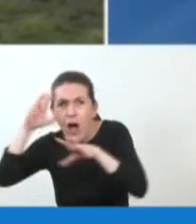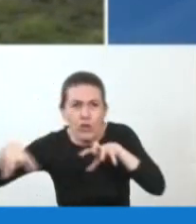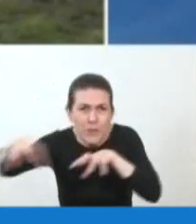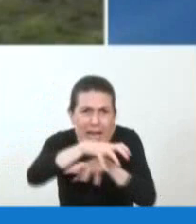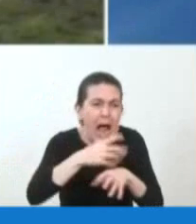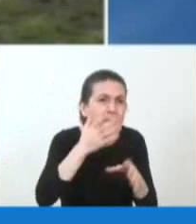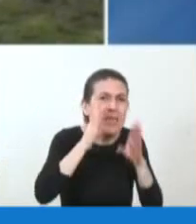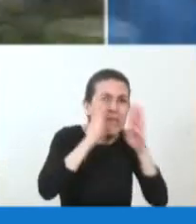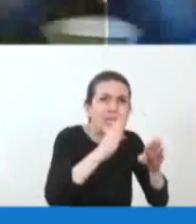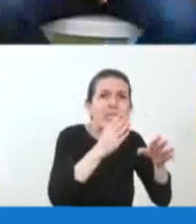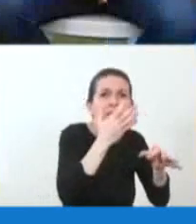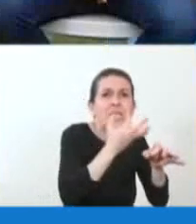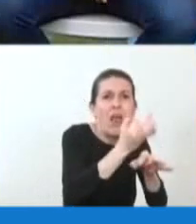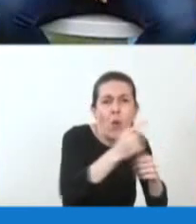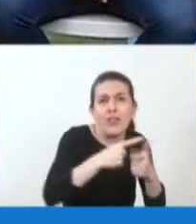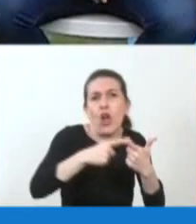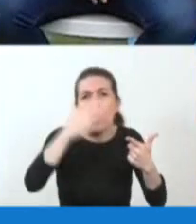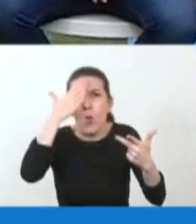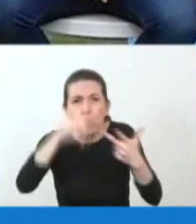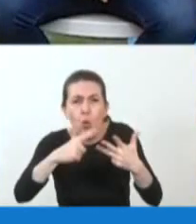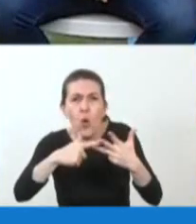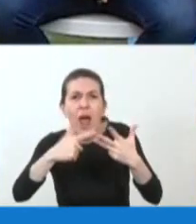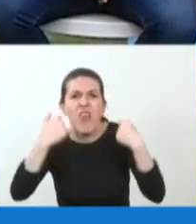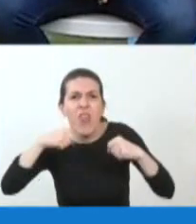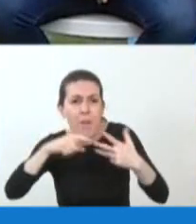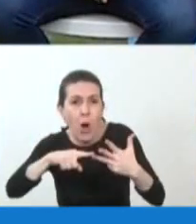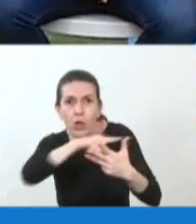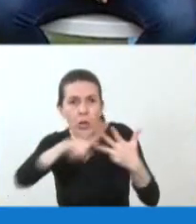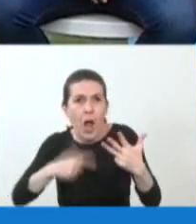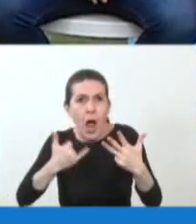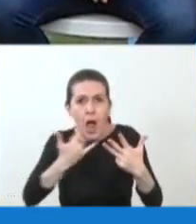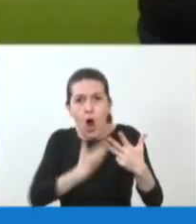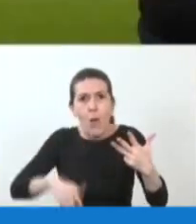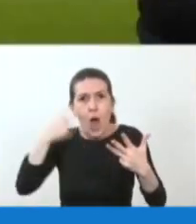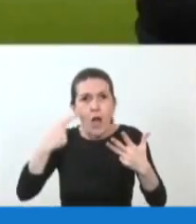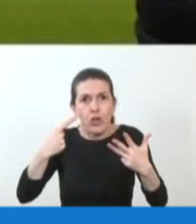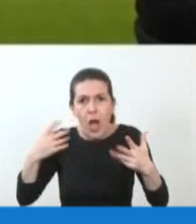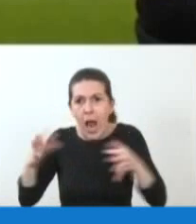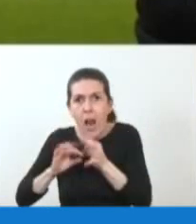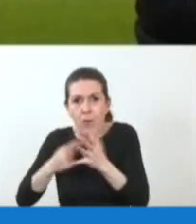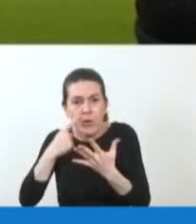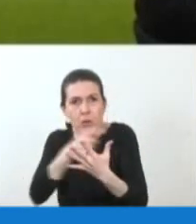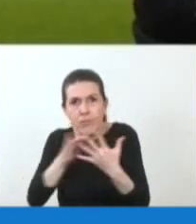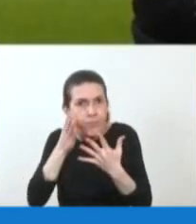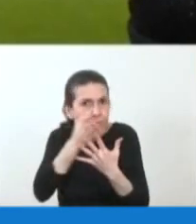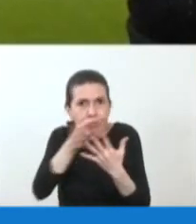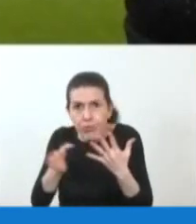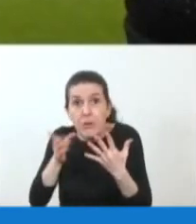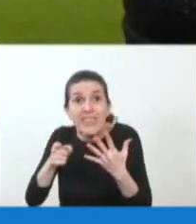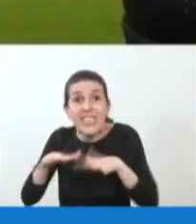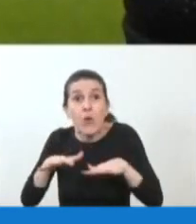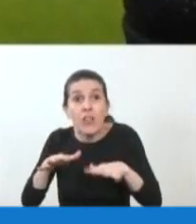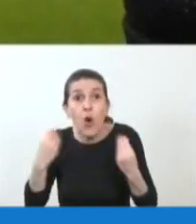a la educación la cultura el deporte y en un momento de pandemia que es muy difícil para todos por